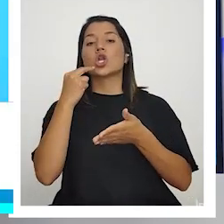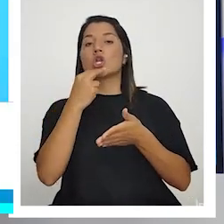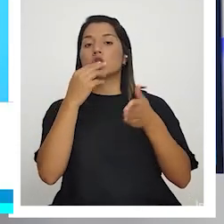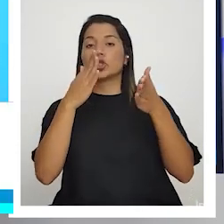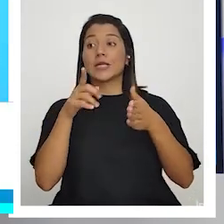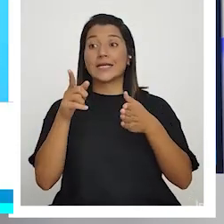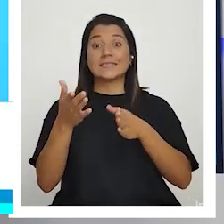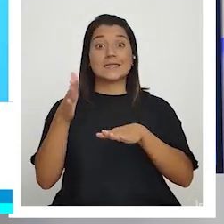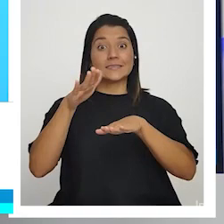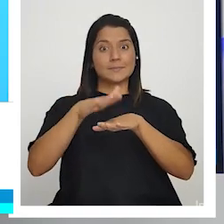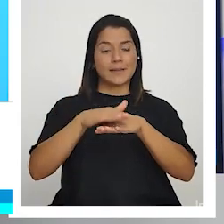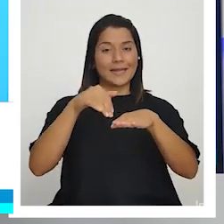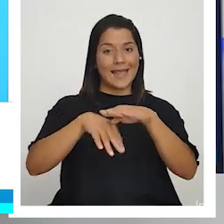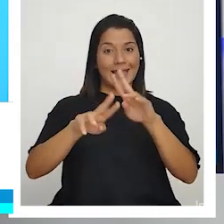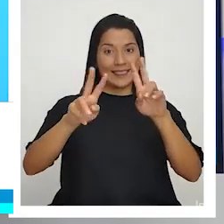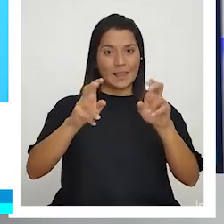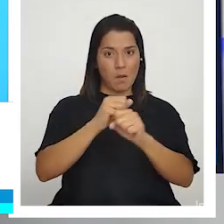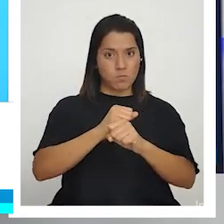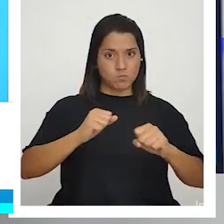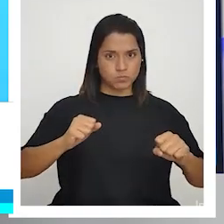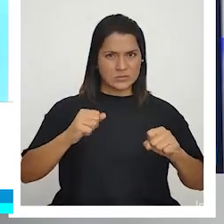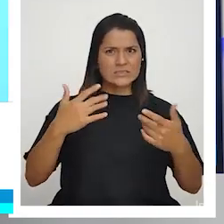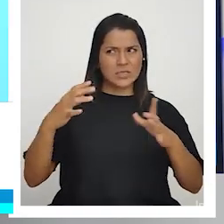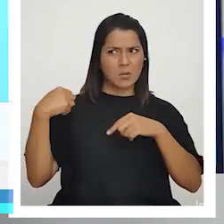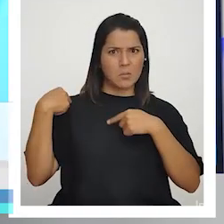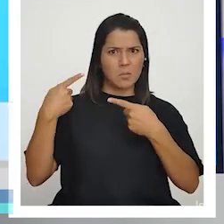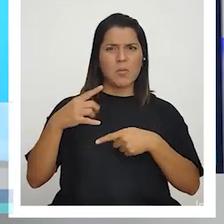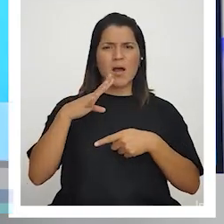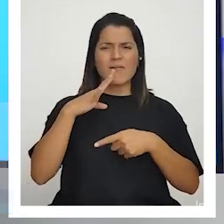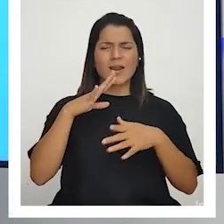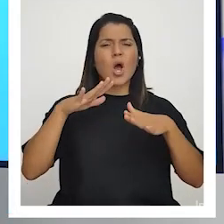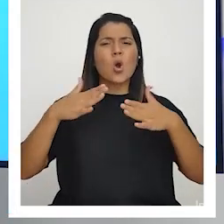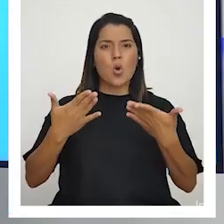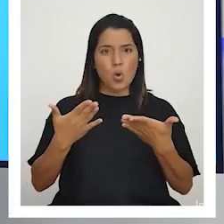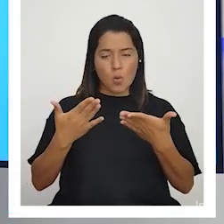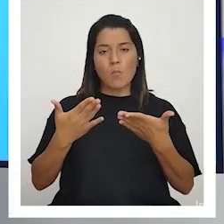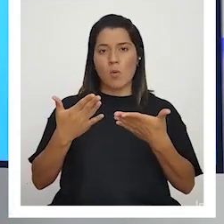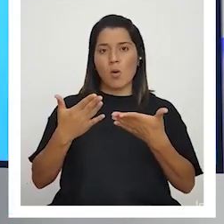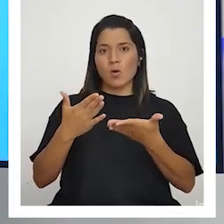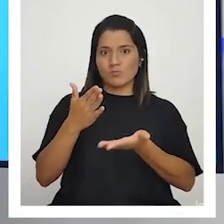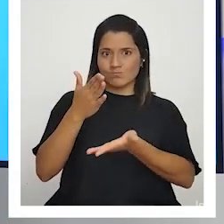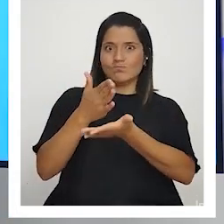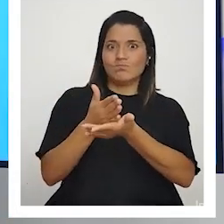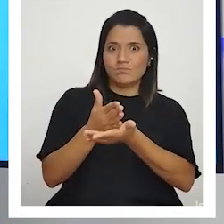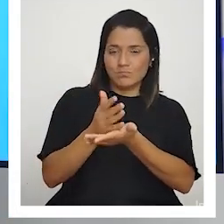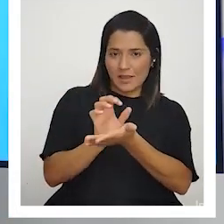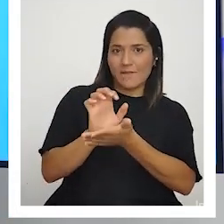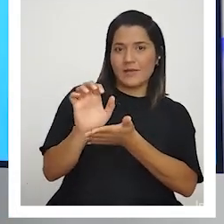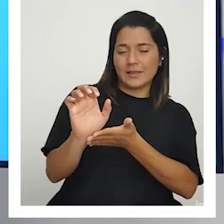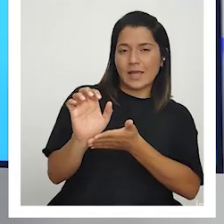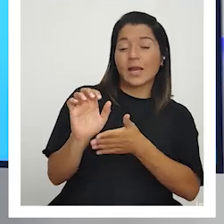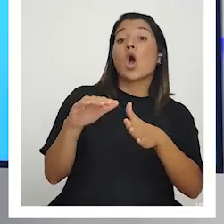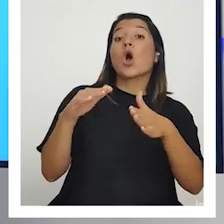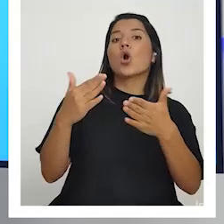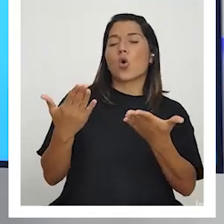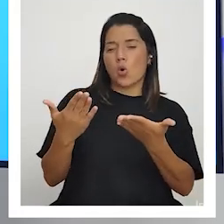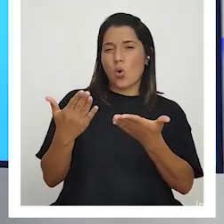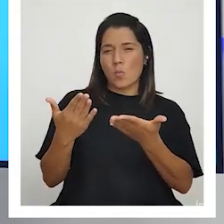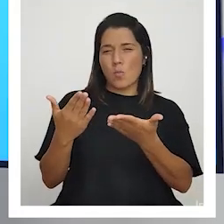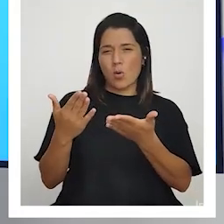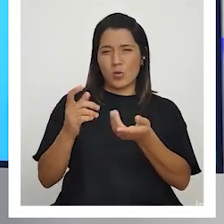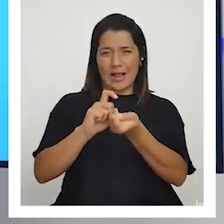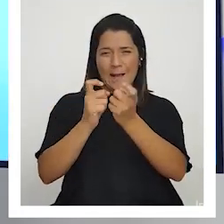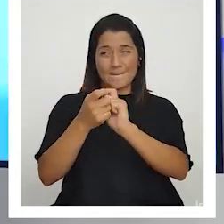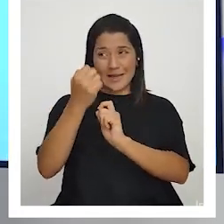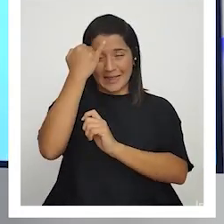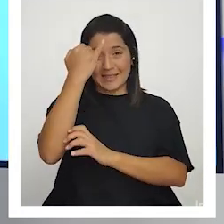experta en obesidad. Hemos venido hablando sobre cómo lucharlo, también lucha de mitos o contrarrestar mitos que existen